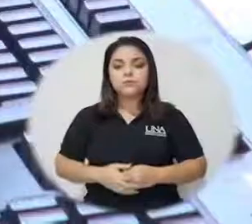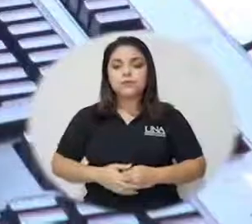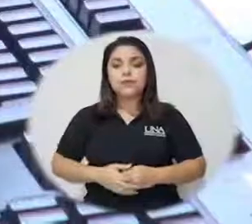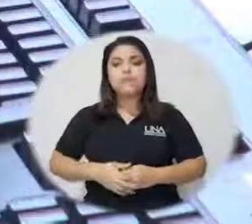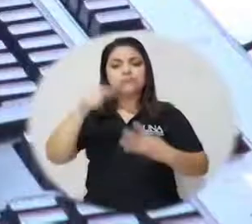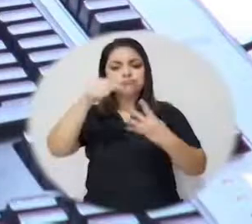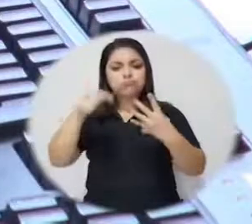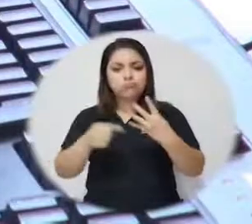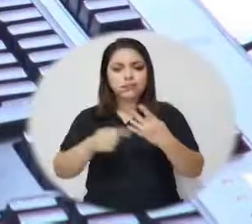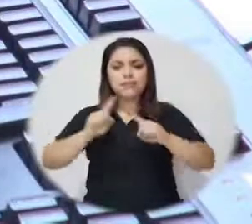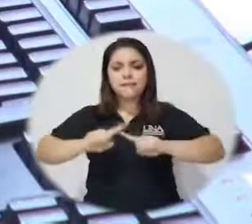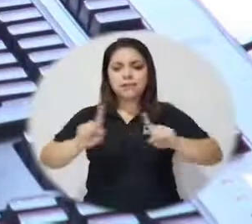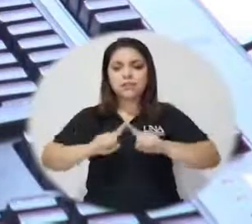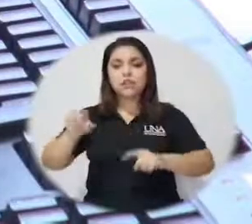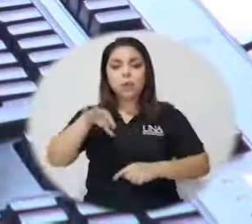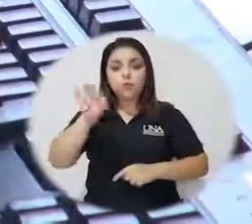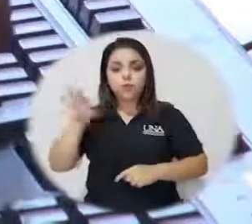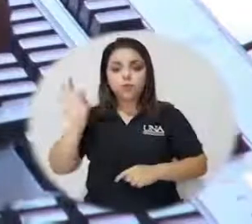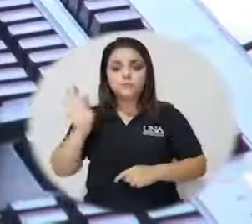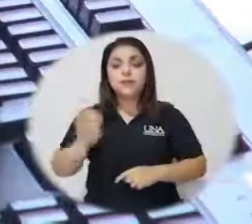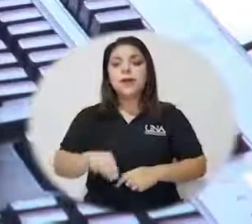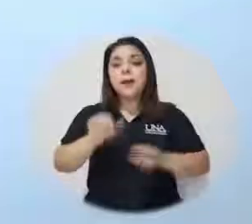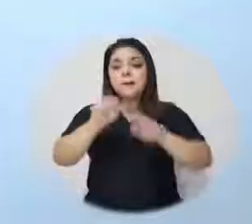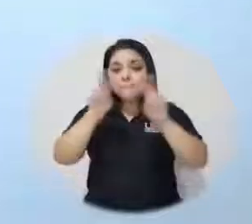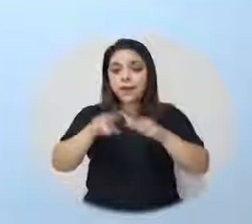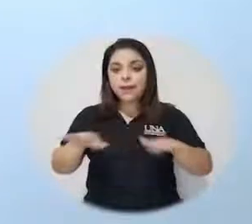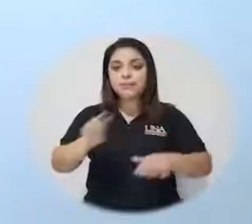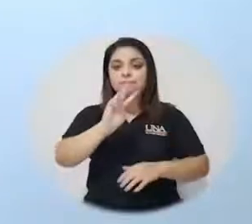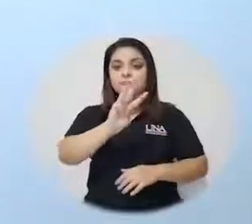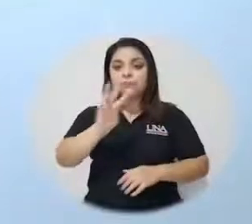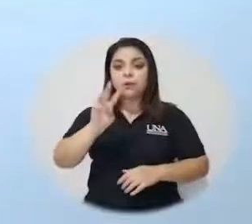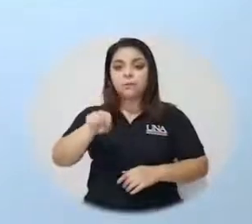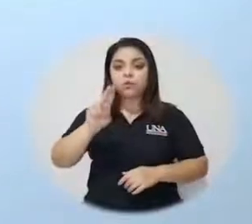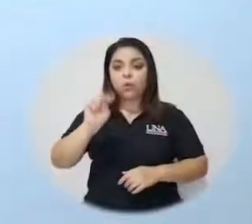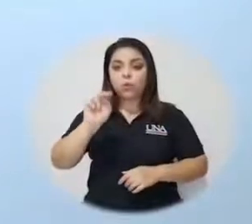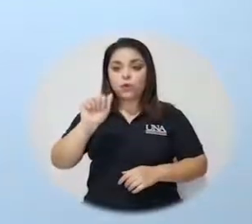ellos? Tenés varias opciones. En la página